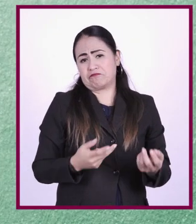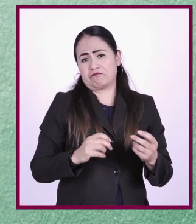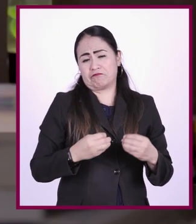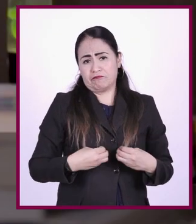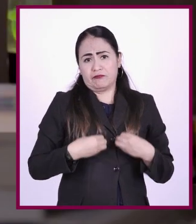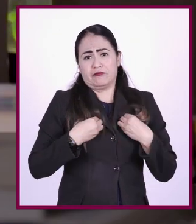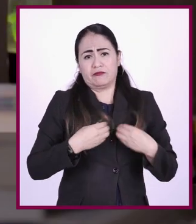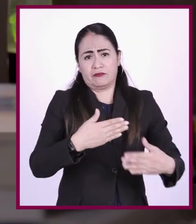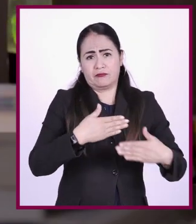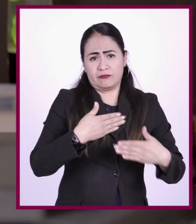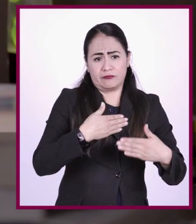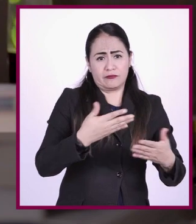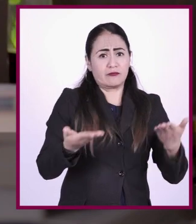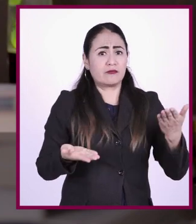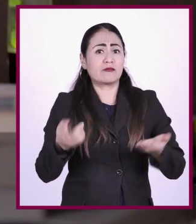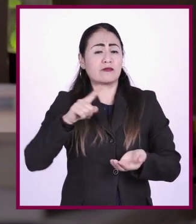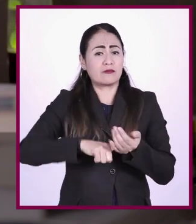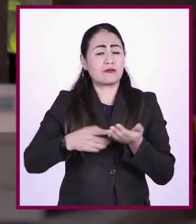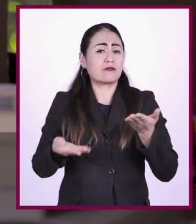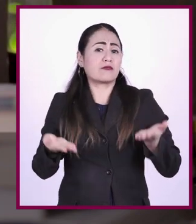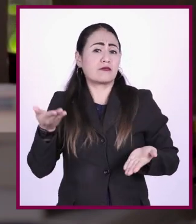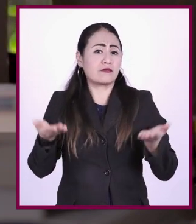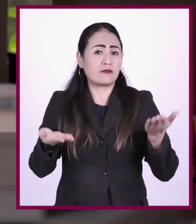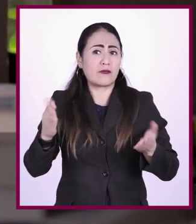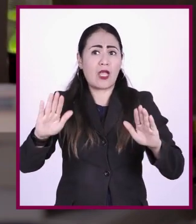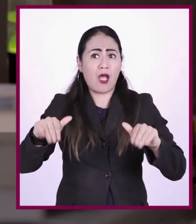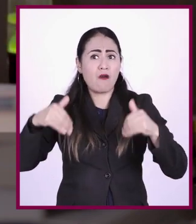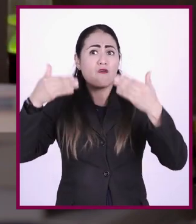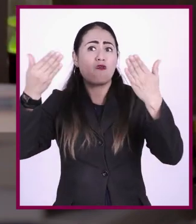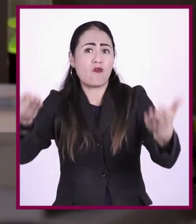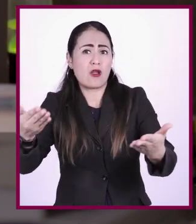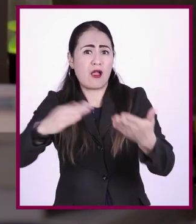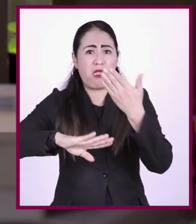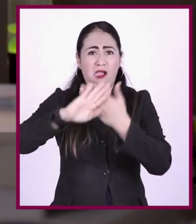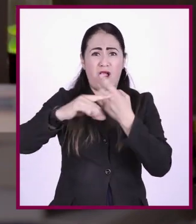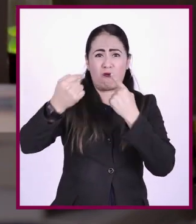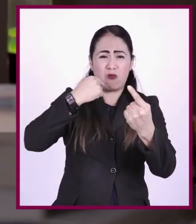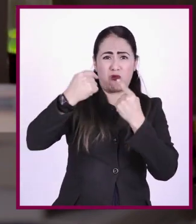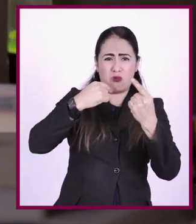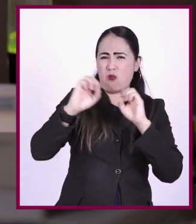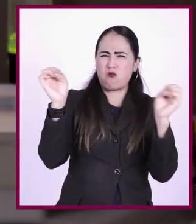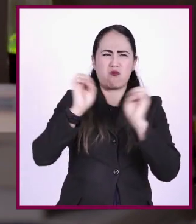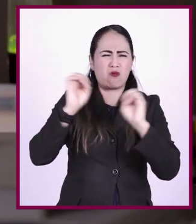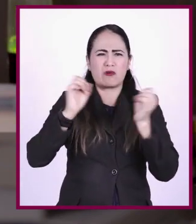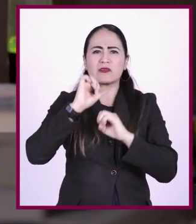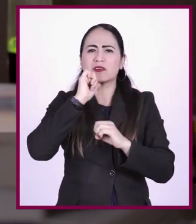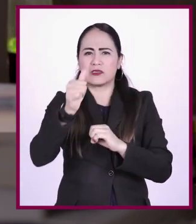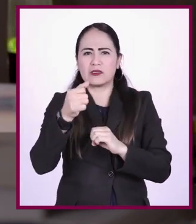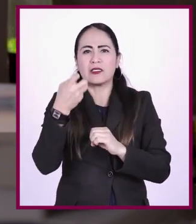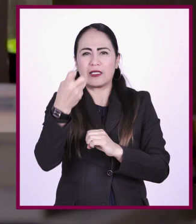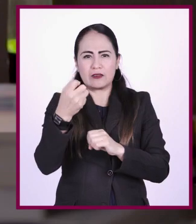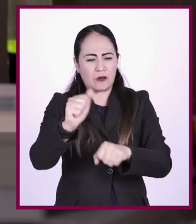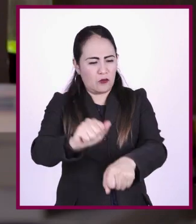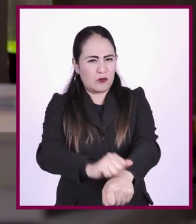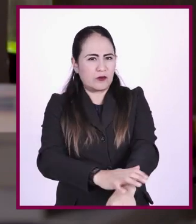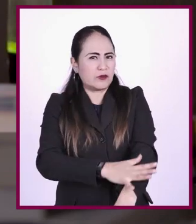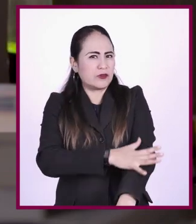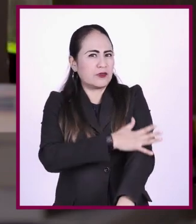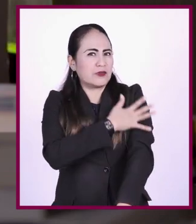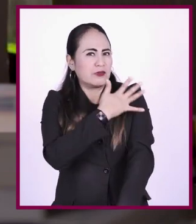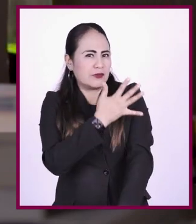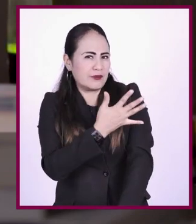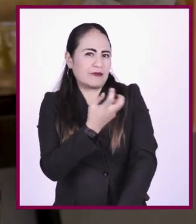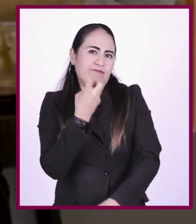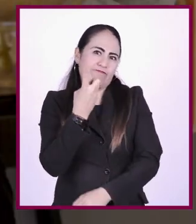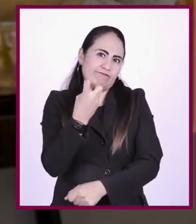ser vivo para mantener su propio equilibrio interno sin que el exterior lo modifique. Eso mismo, pero dirigido a las emociones.